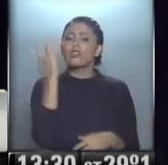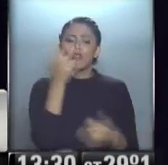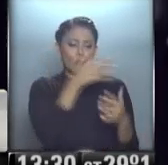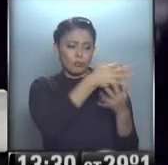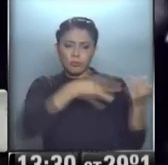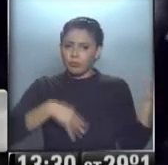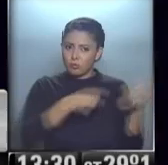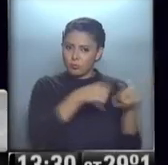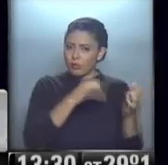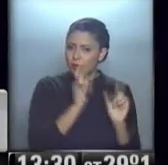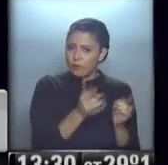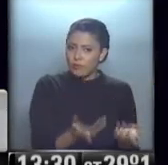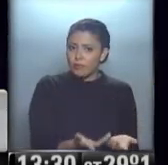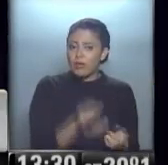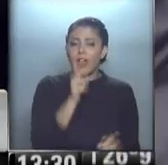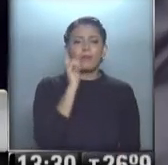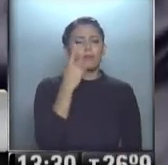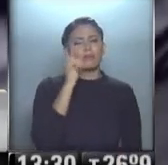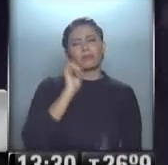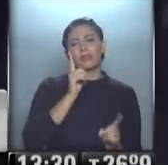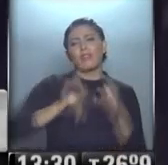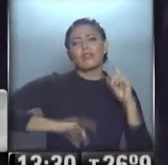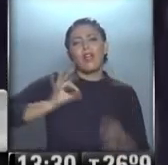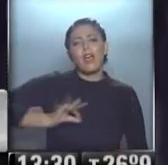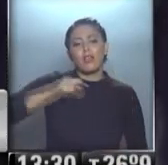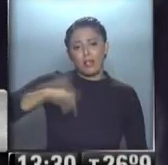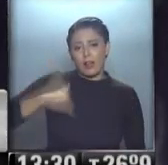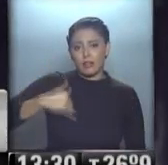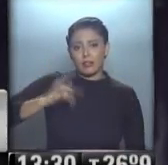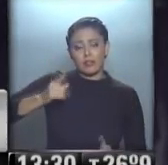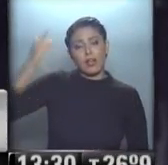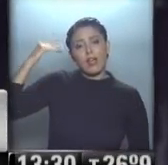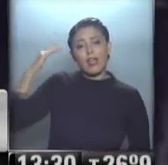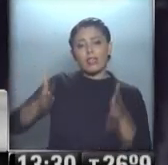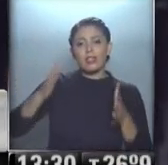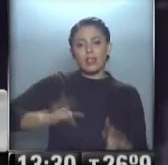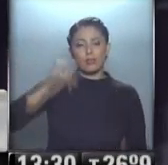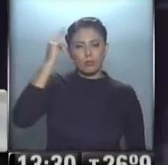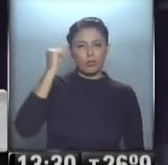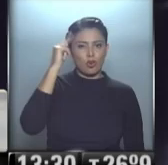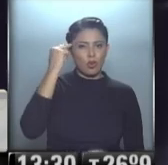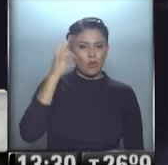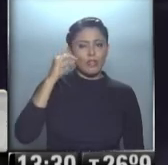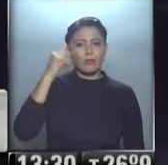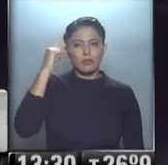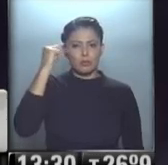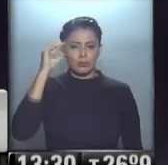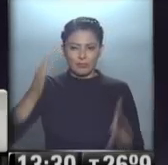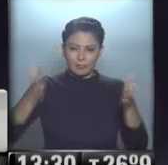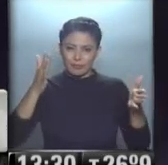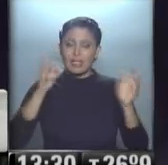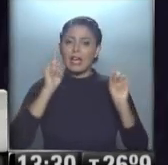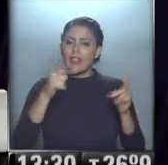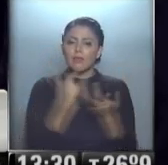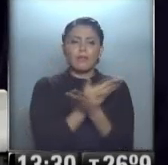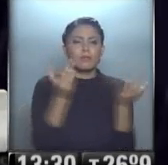cuerdas. Feliú vivió varios años en la Argentina durante la década del 90 y era asiduo protagonista de recitales